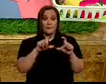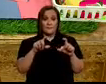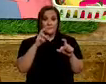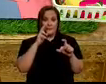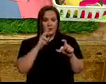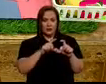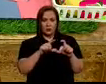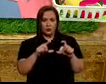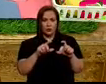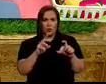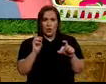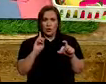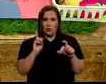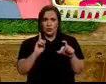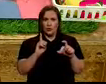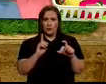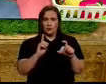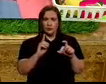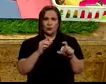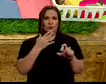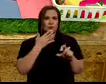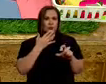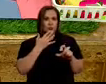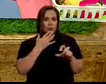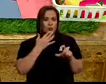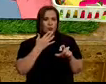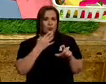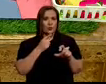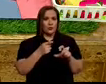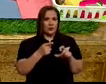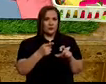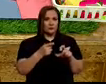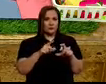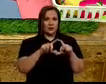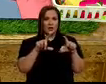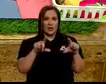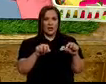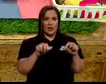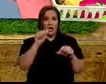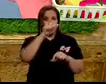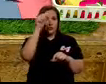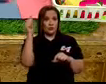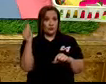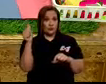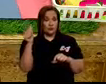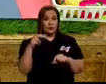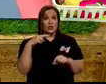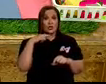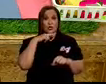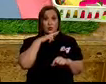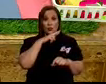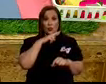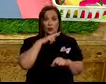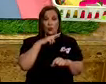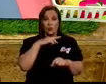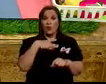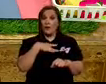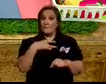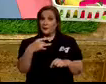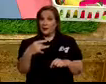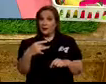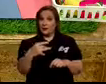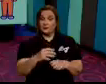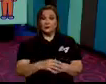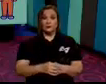también puedes simplemente recortar el tamaño, ¿verdad? Según cada cuadrante y colocarlo.